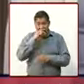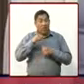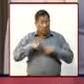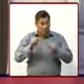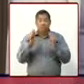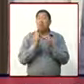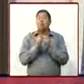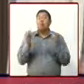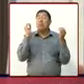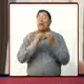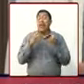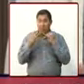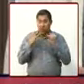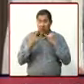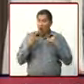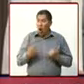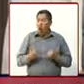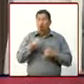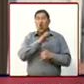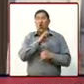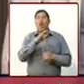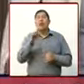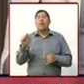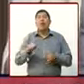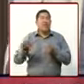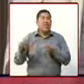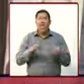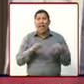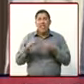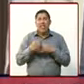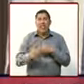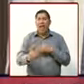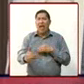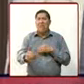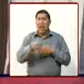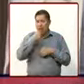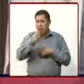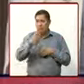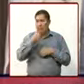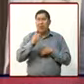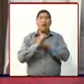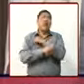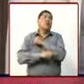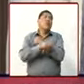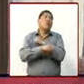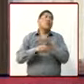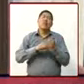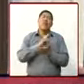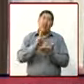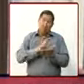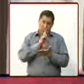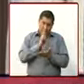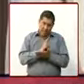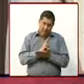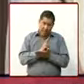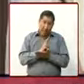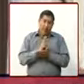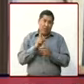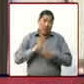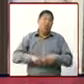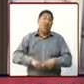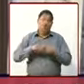Vamos a continuar con más información y también hoy en Cochabamba se llevaba a cabo una conferencia nacional universitaria que